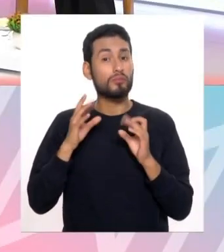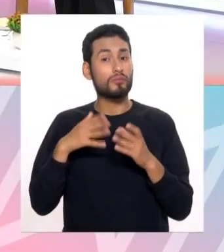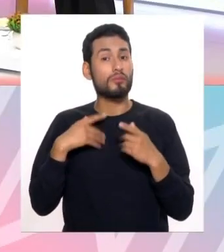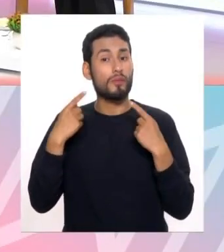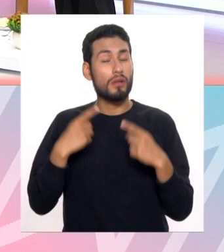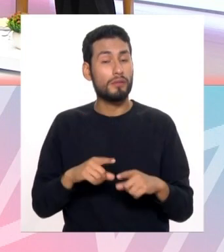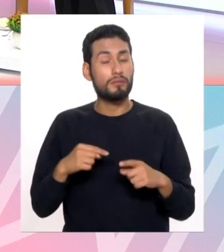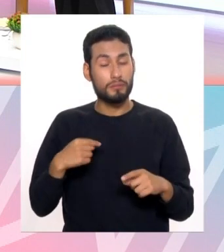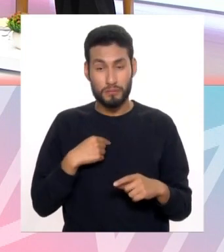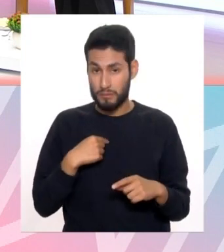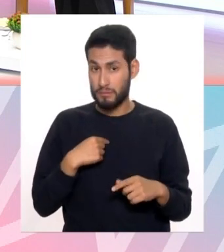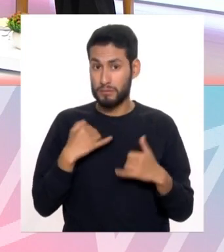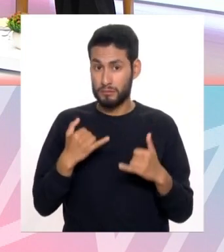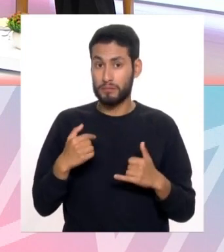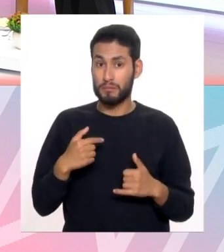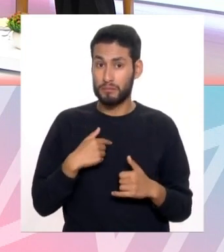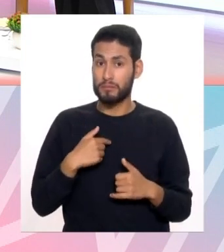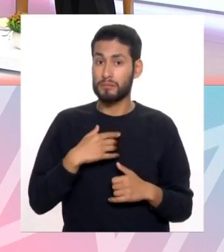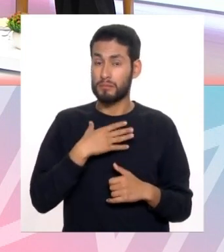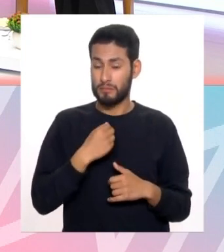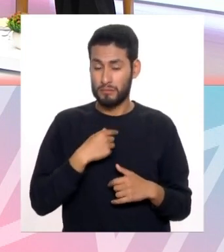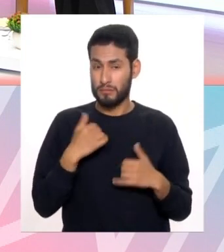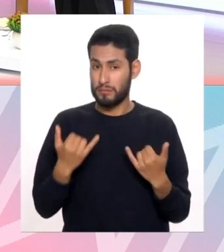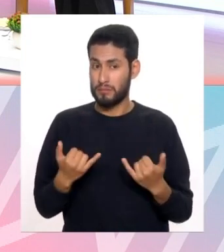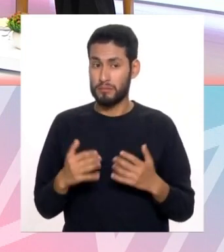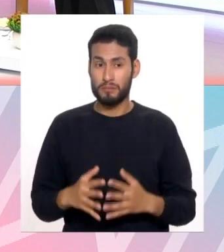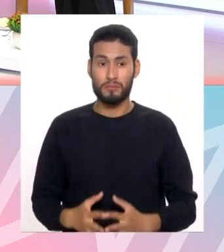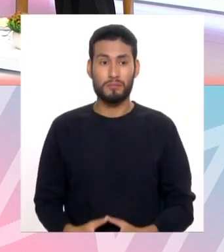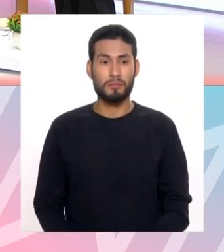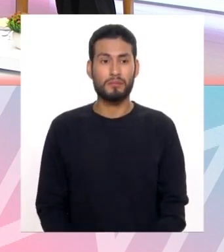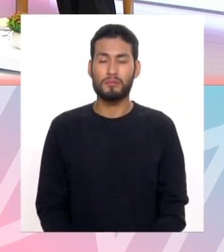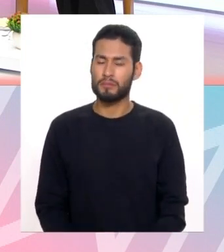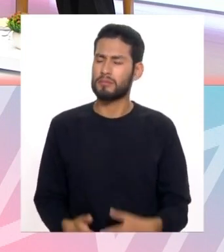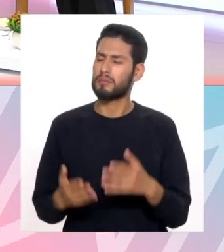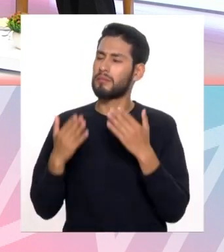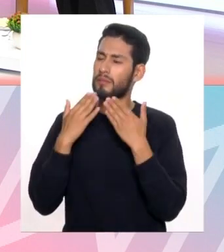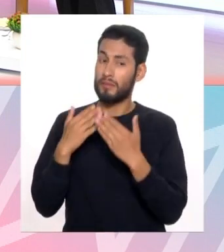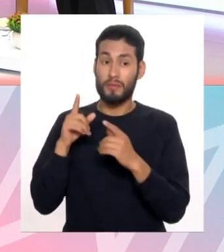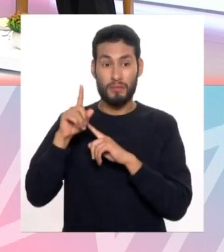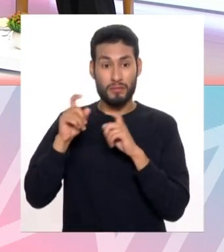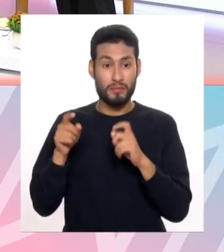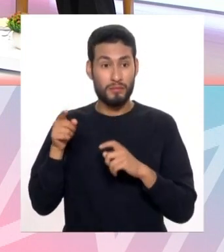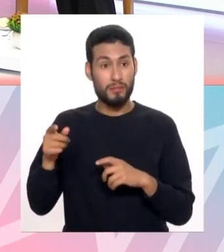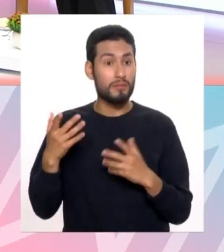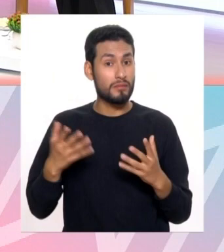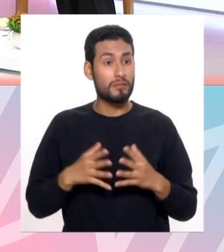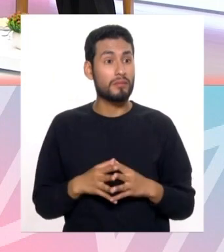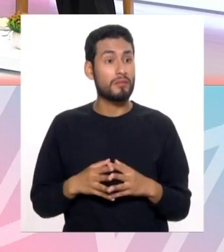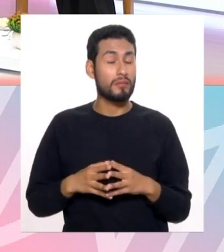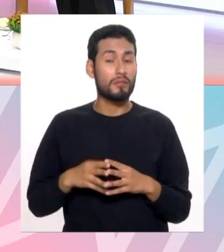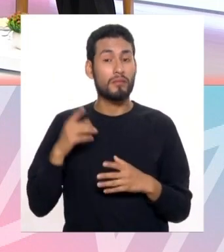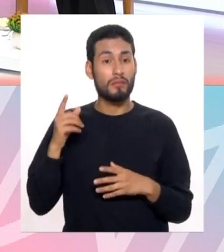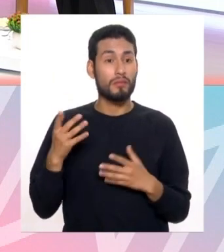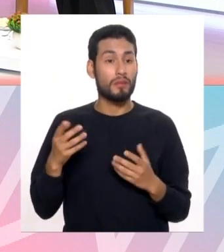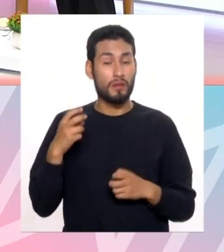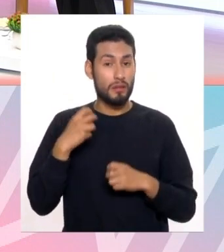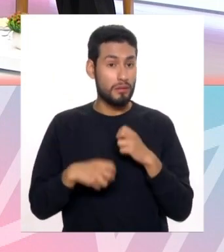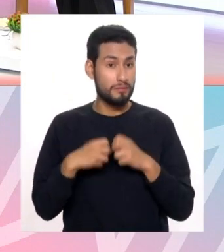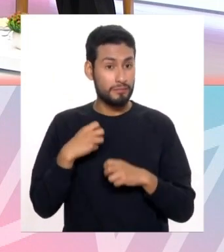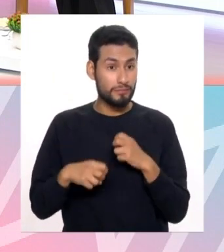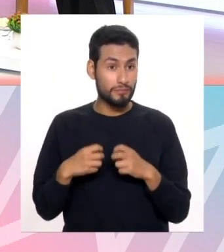estar corriendo a la edad que tengo. Muchas gracias, Fabiola, por tu pregunta. Y esto involucra a un